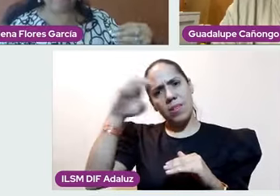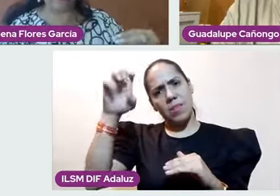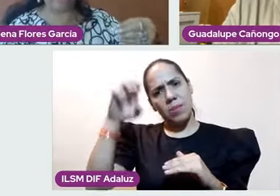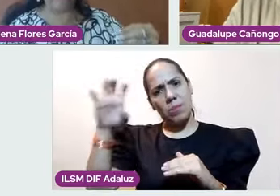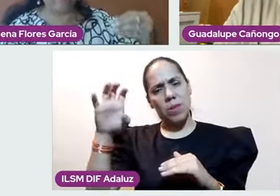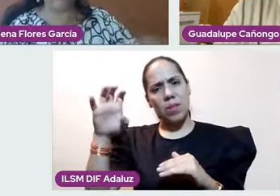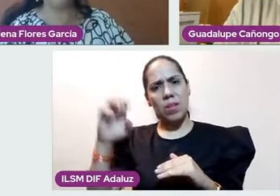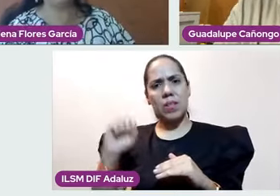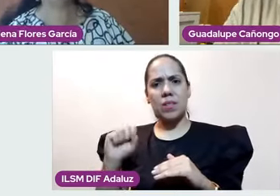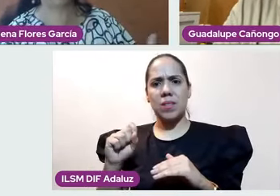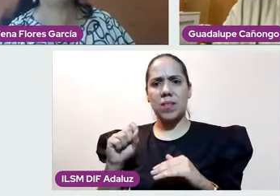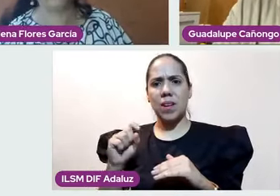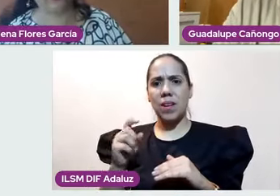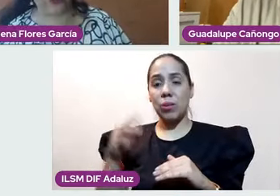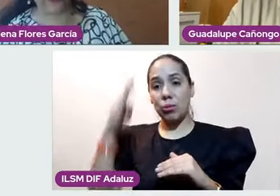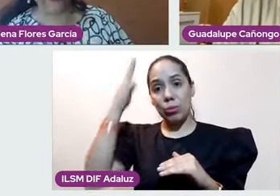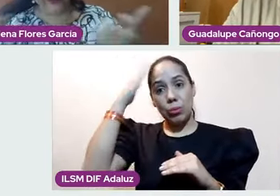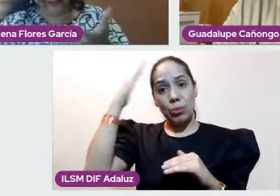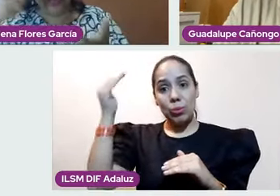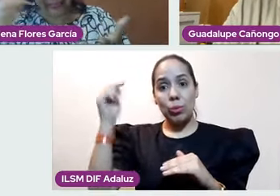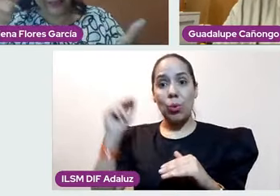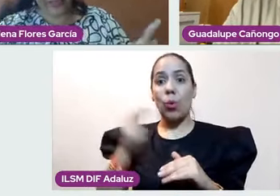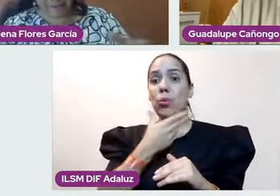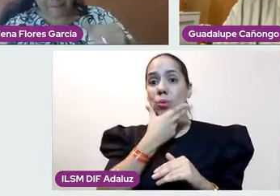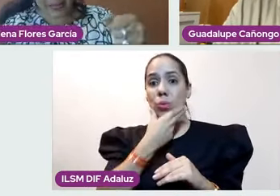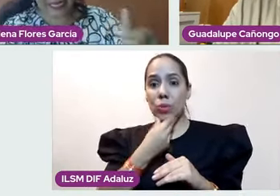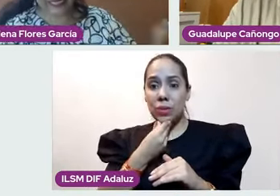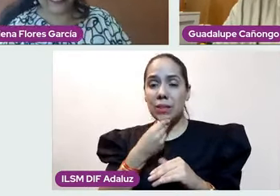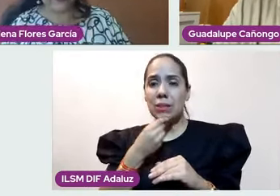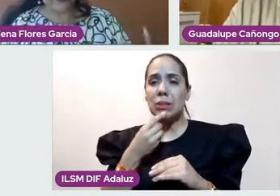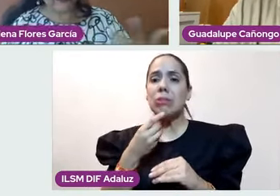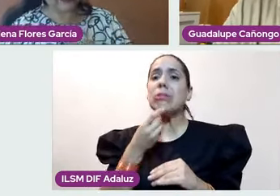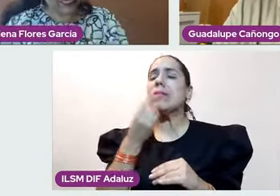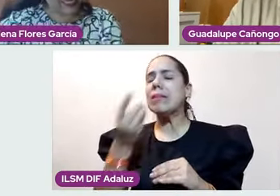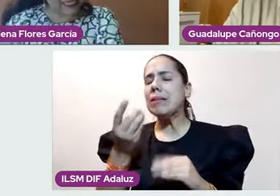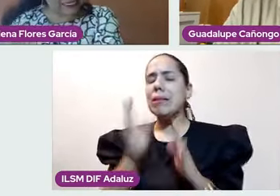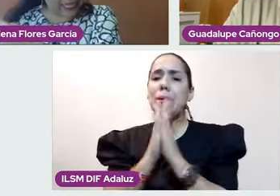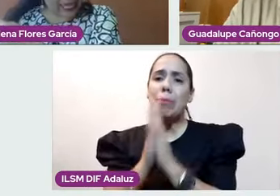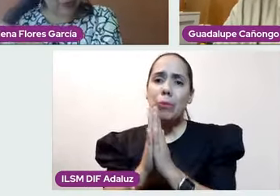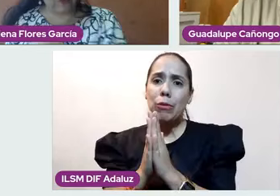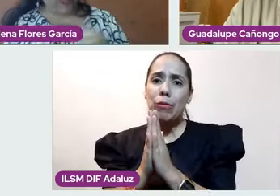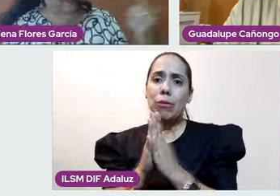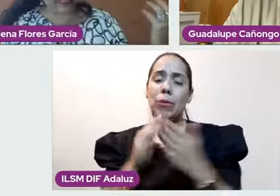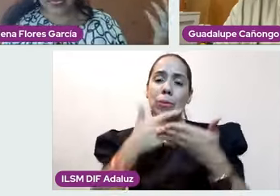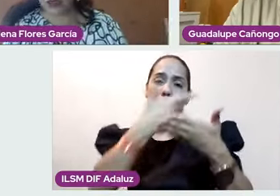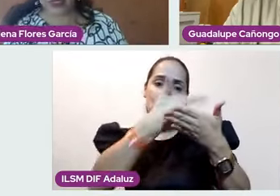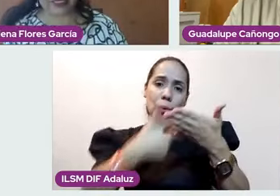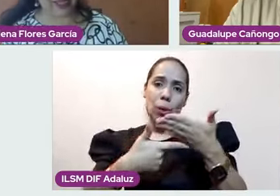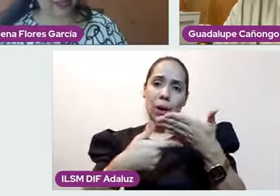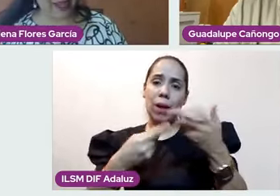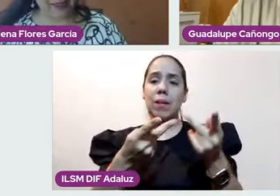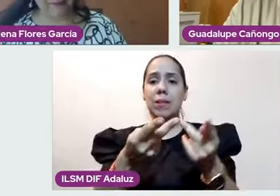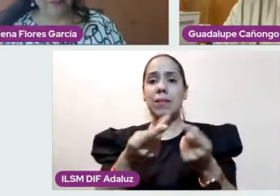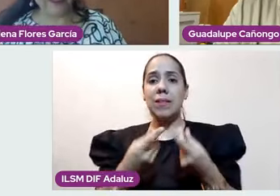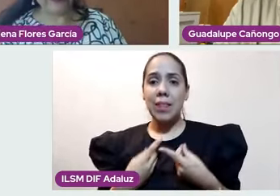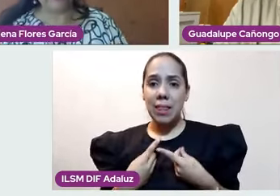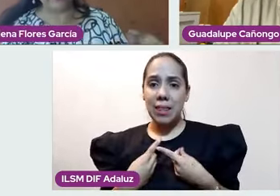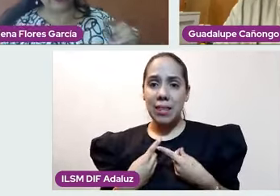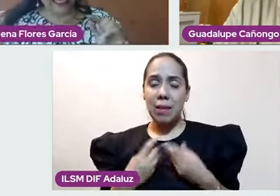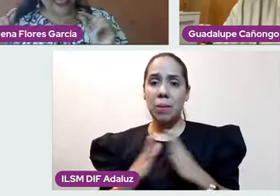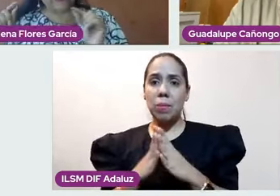sí, por eso, pero me puede dar el formato, ¿no? El papel. Y decía, es que hay que descargarlo. ¿Qué es eso de descargar,